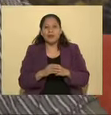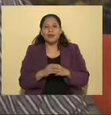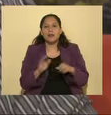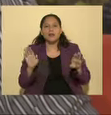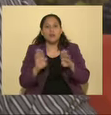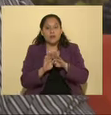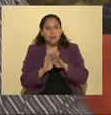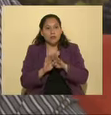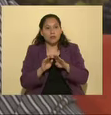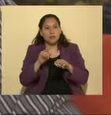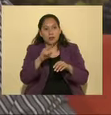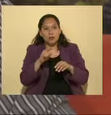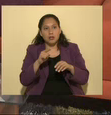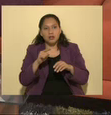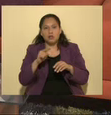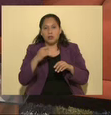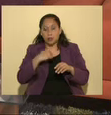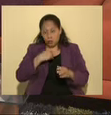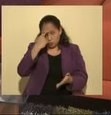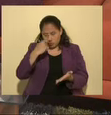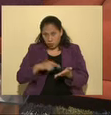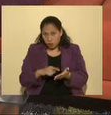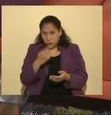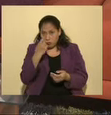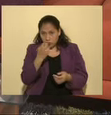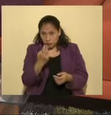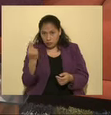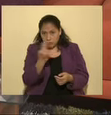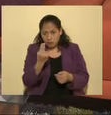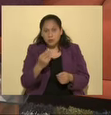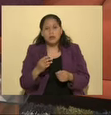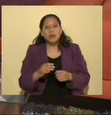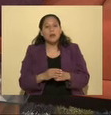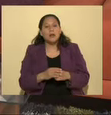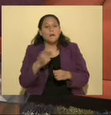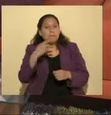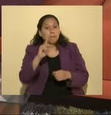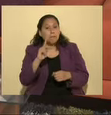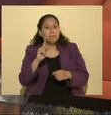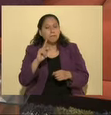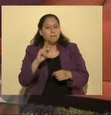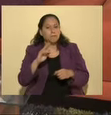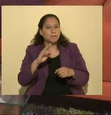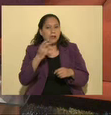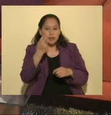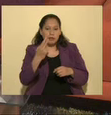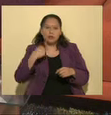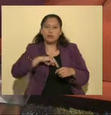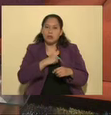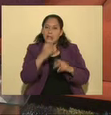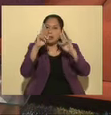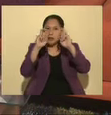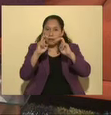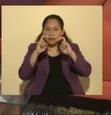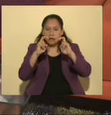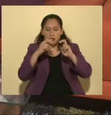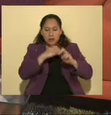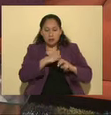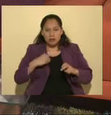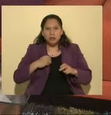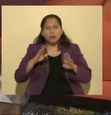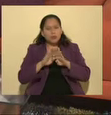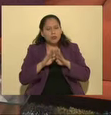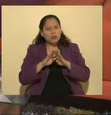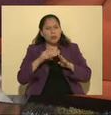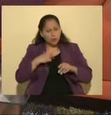hacer? Nada más cuando tienes la convicción de esa necesidad. Pero para esto tenemos que hablar obligatoriamente del compromiso. ¿Qué